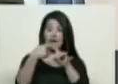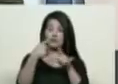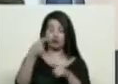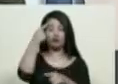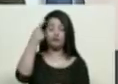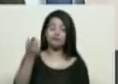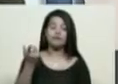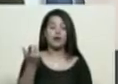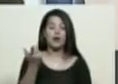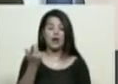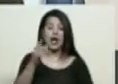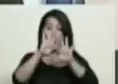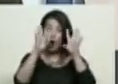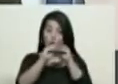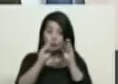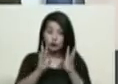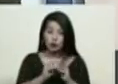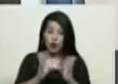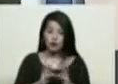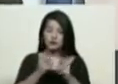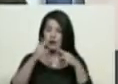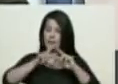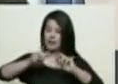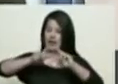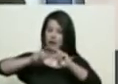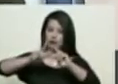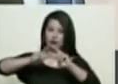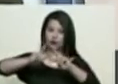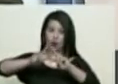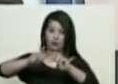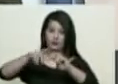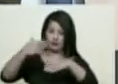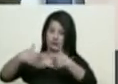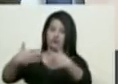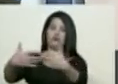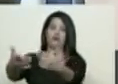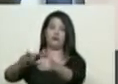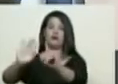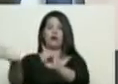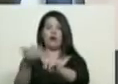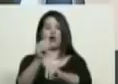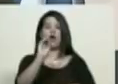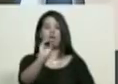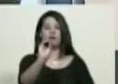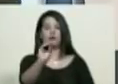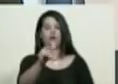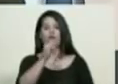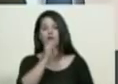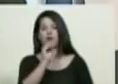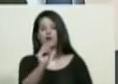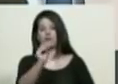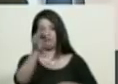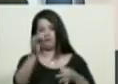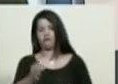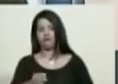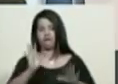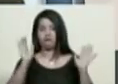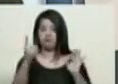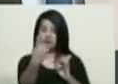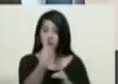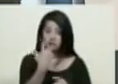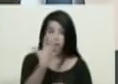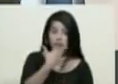las conclusiones investigativas tengan su curso la vamos a anunciar como debe ser alguna